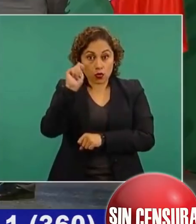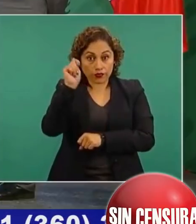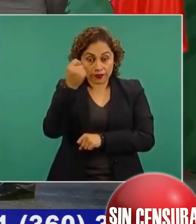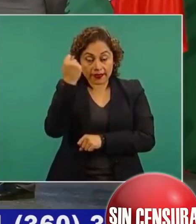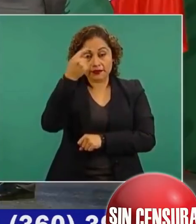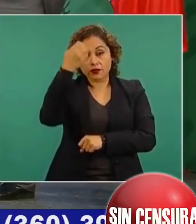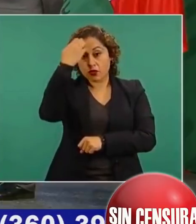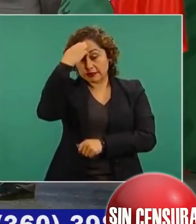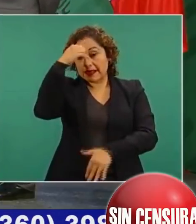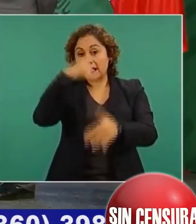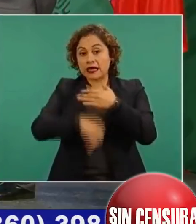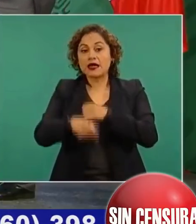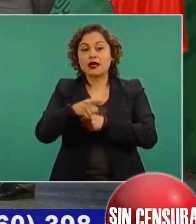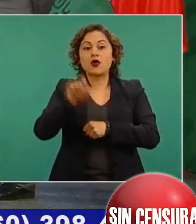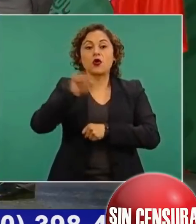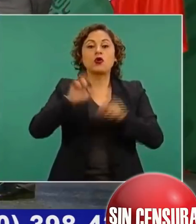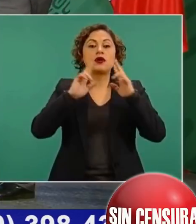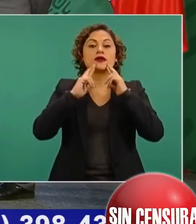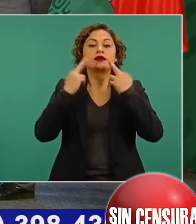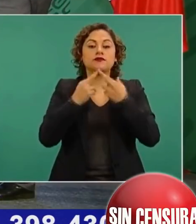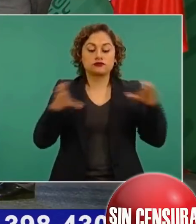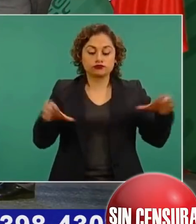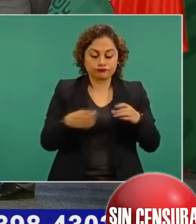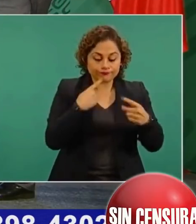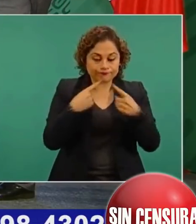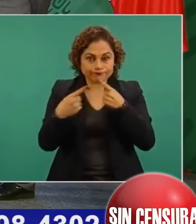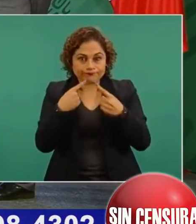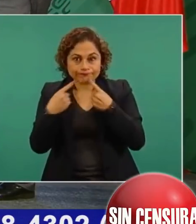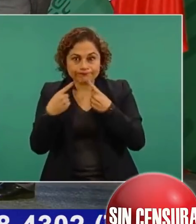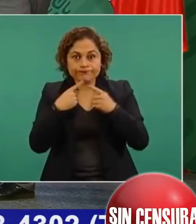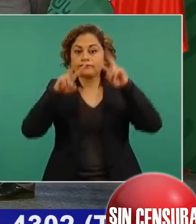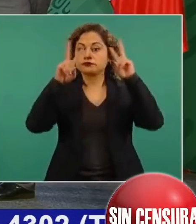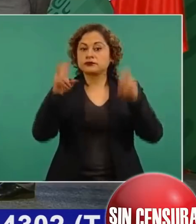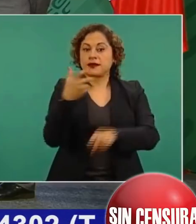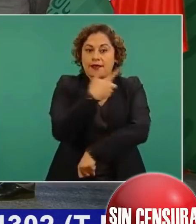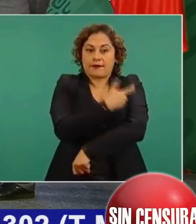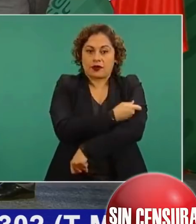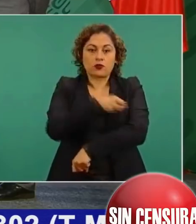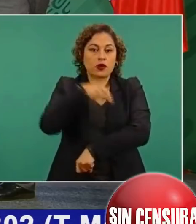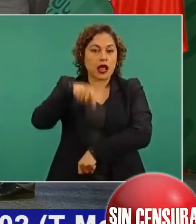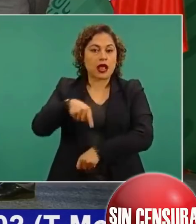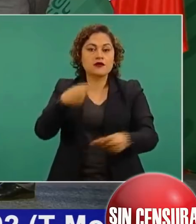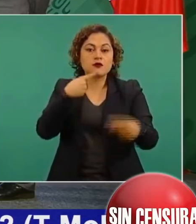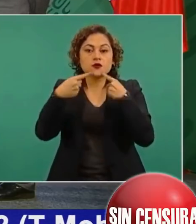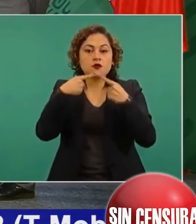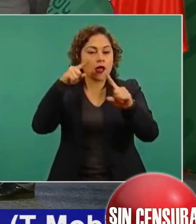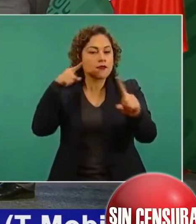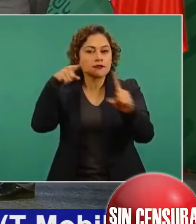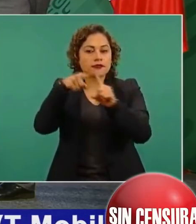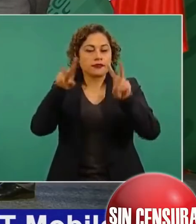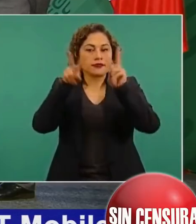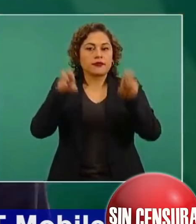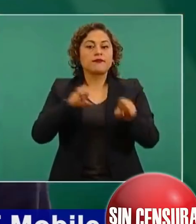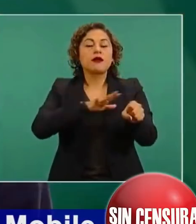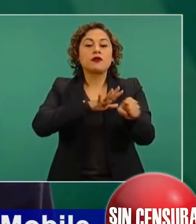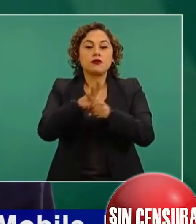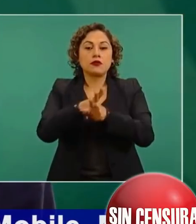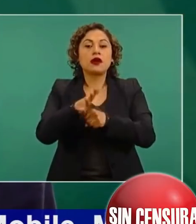científica sobre vacunas COVID, pero uno de los elementos que van a abordar es precisamente la